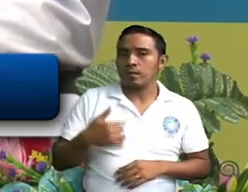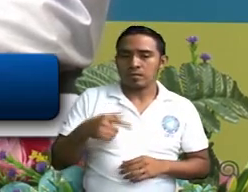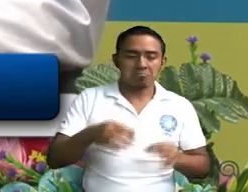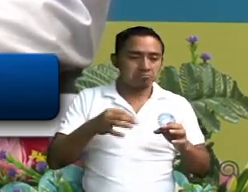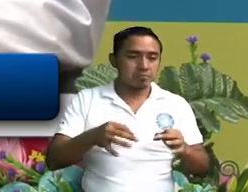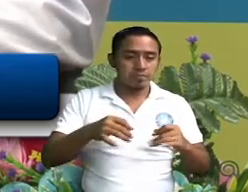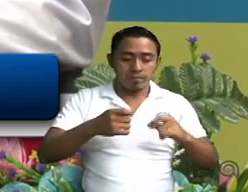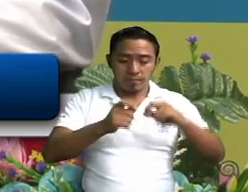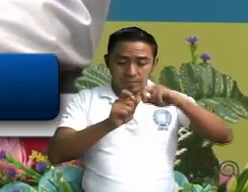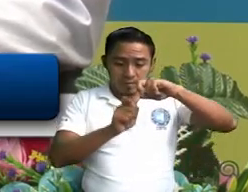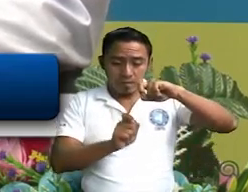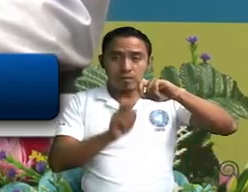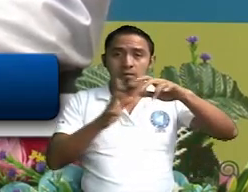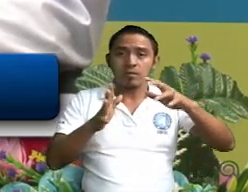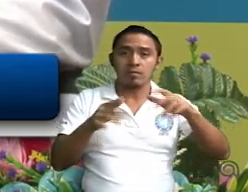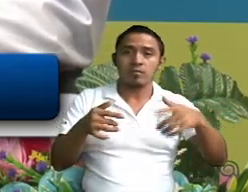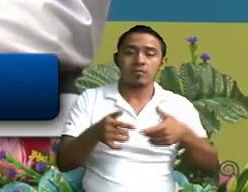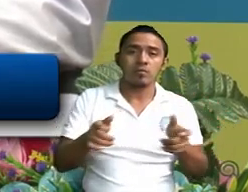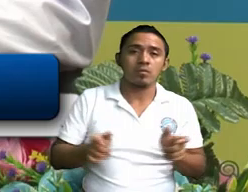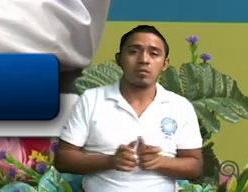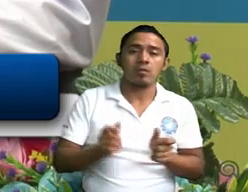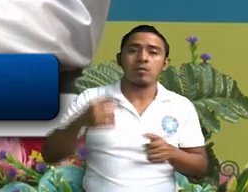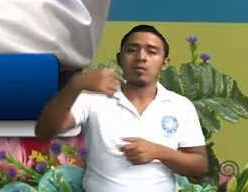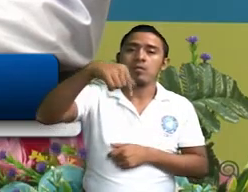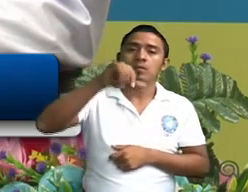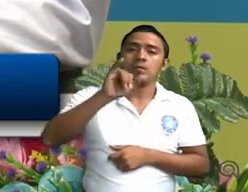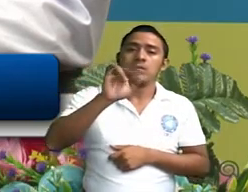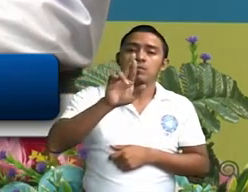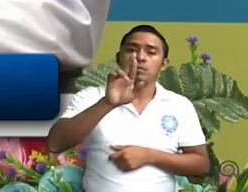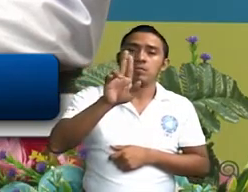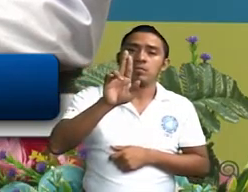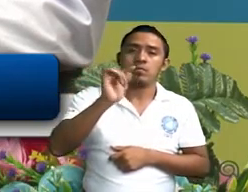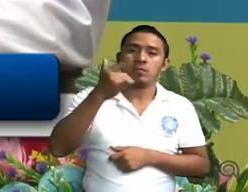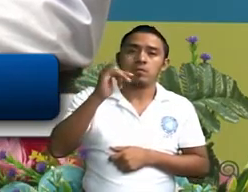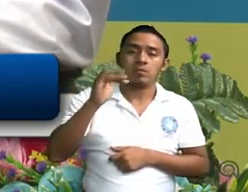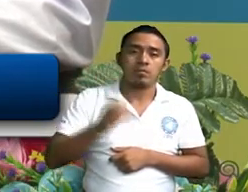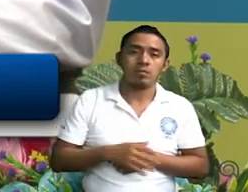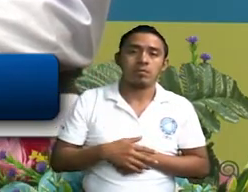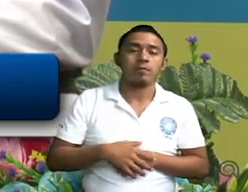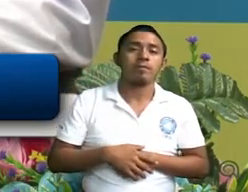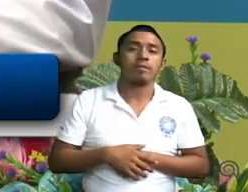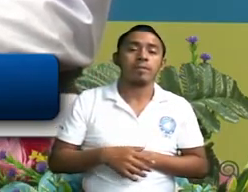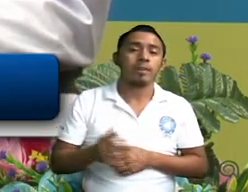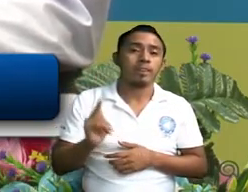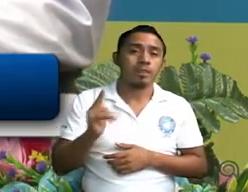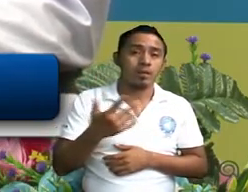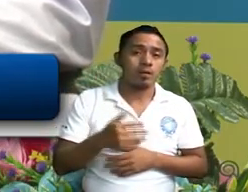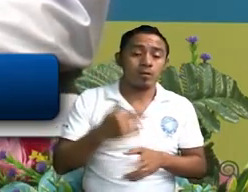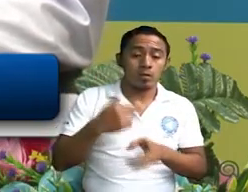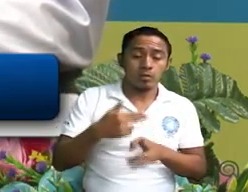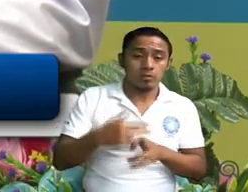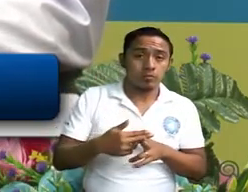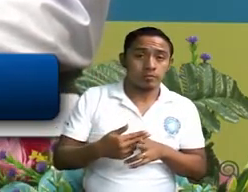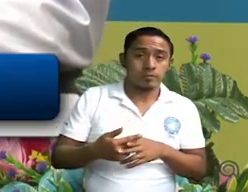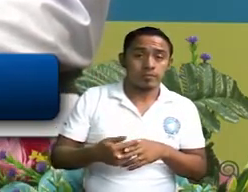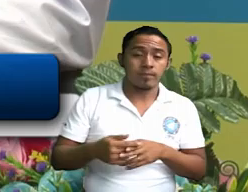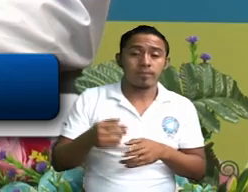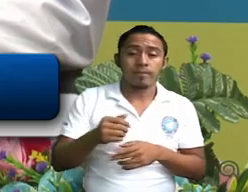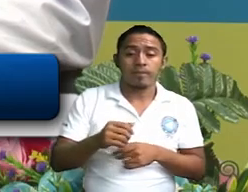cirugías como equipo quirúrgico, ¿verdad? Porque dentro del hospital, la cirugía de la artroplastía, como se llama la